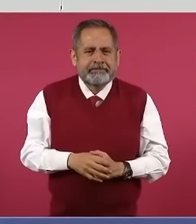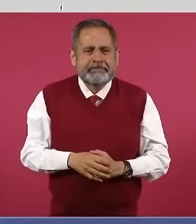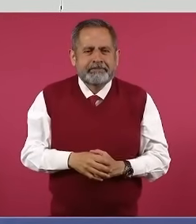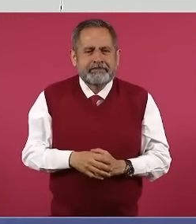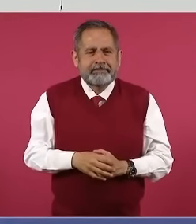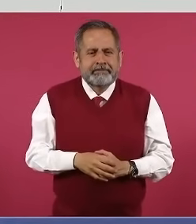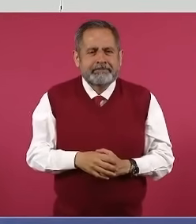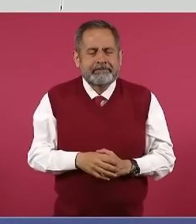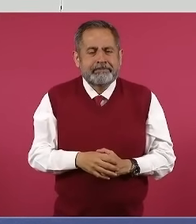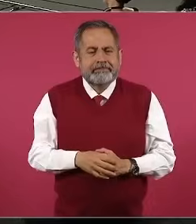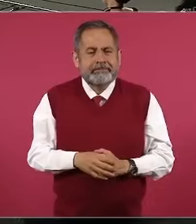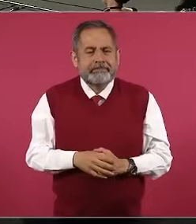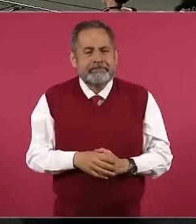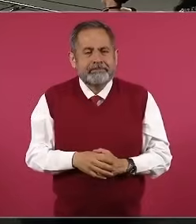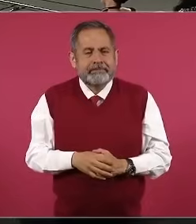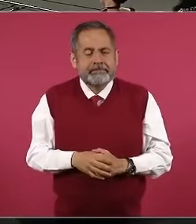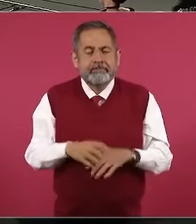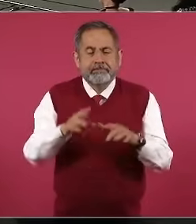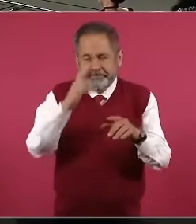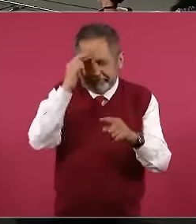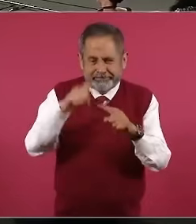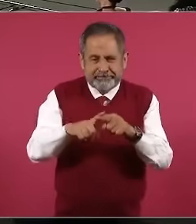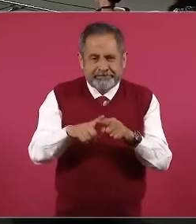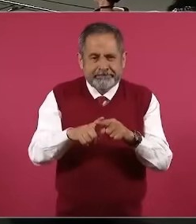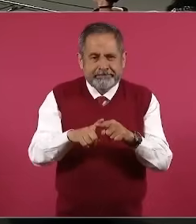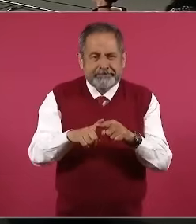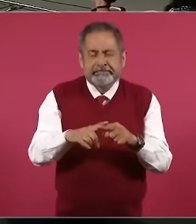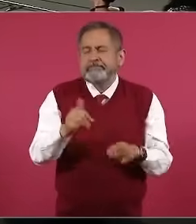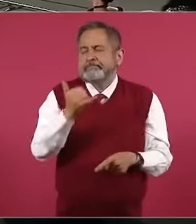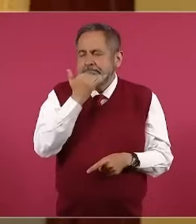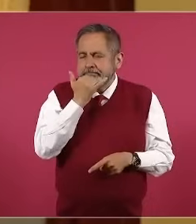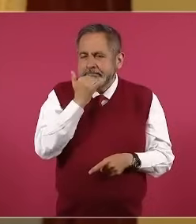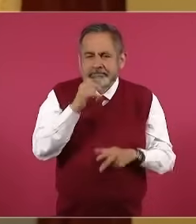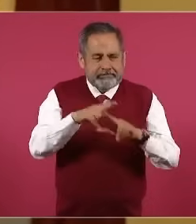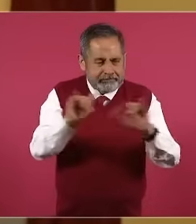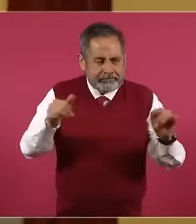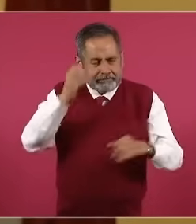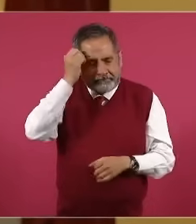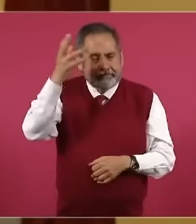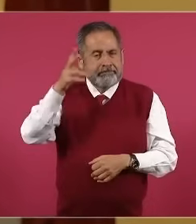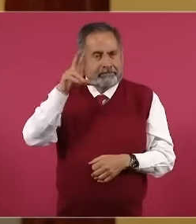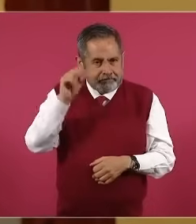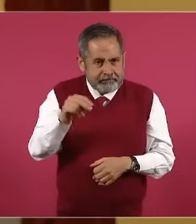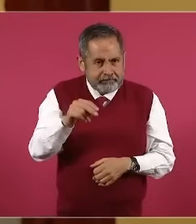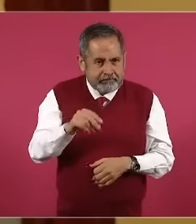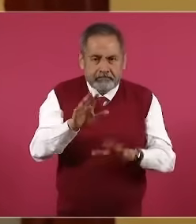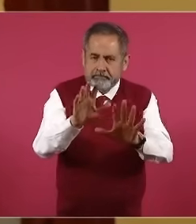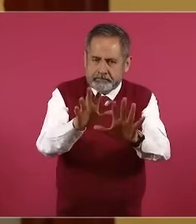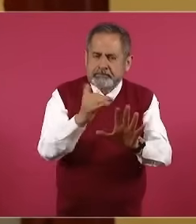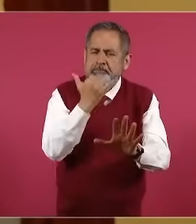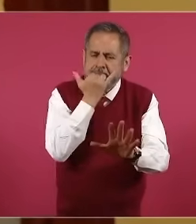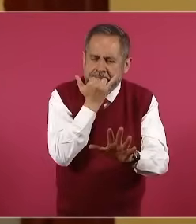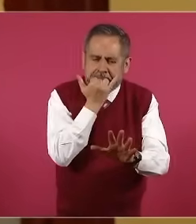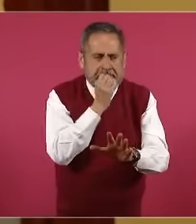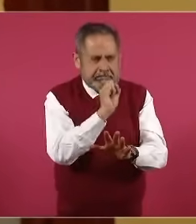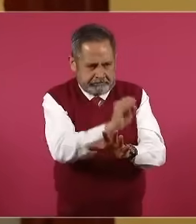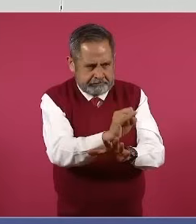se dice ni perdón ni olvido, perdón sí, olvido no.